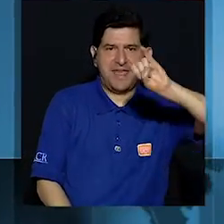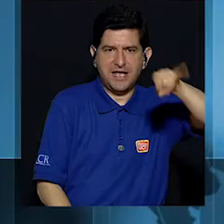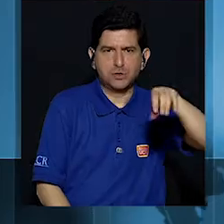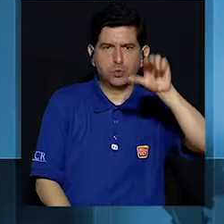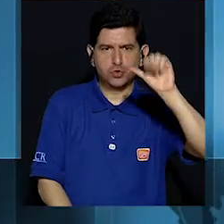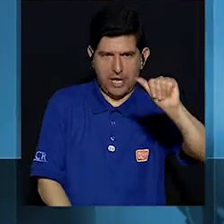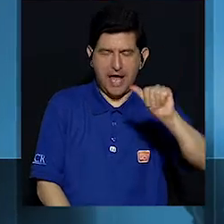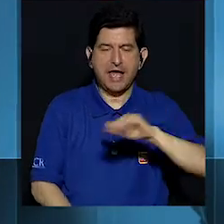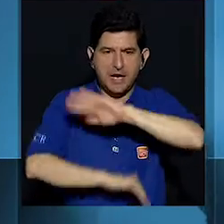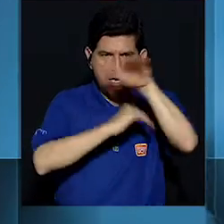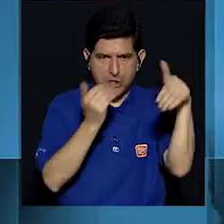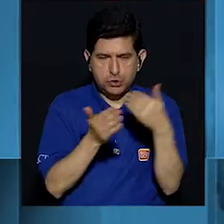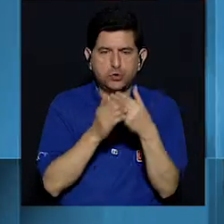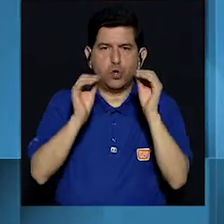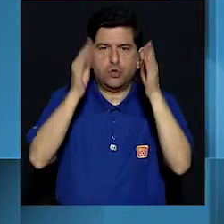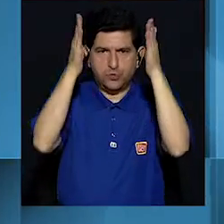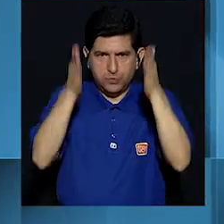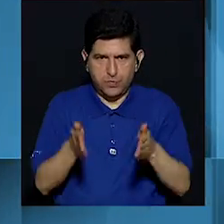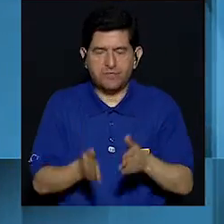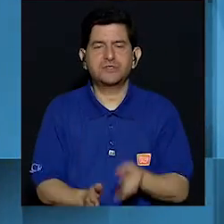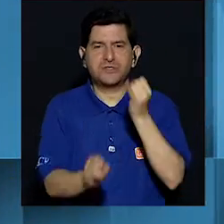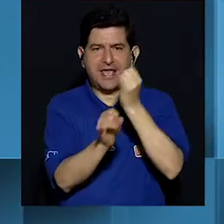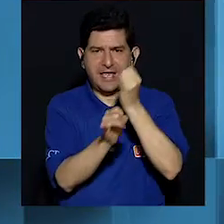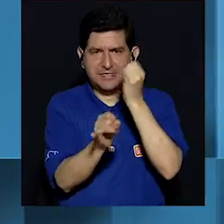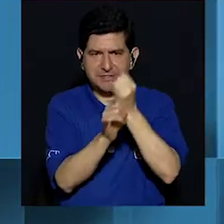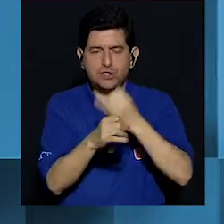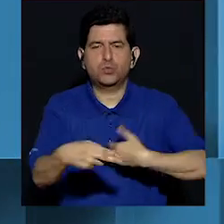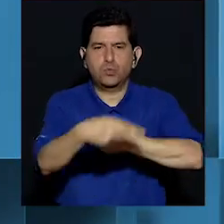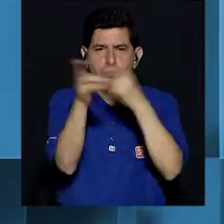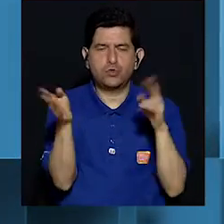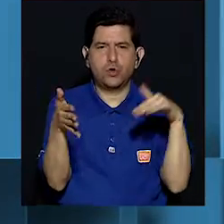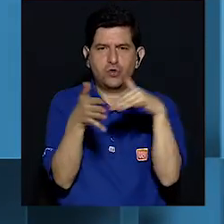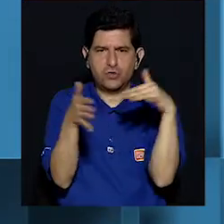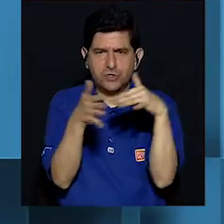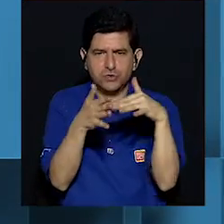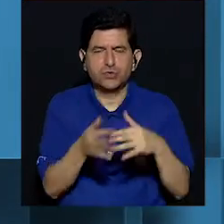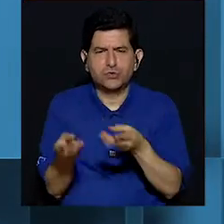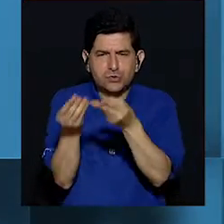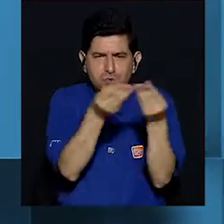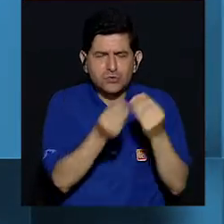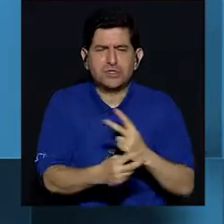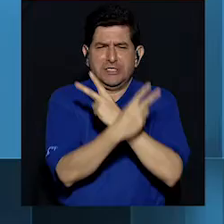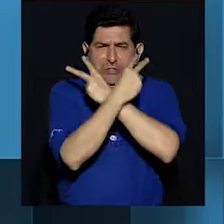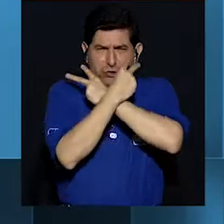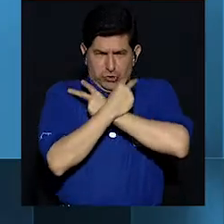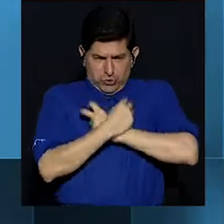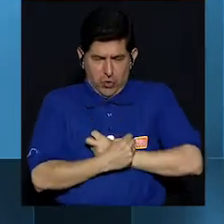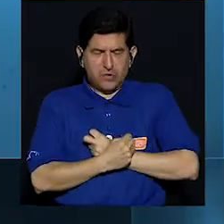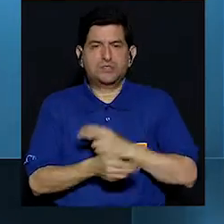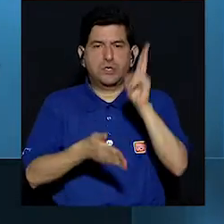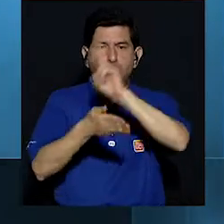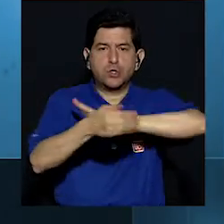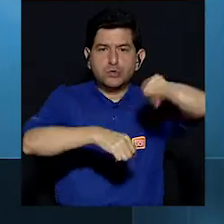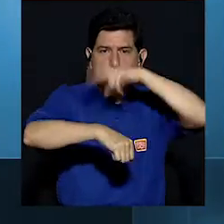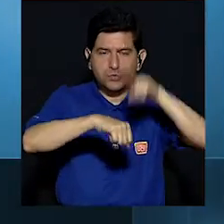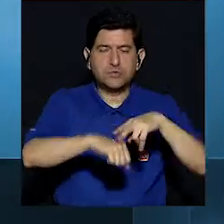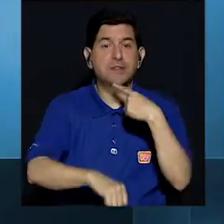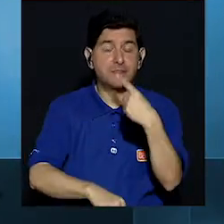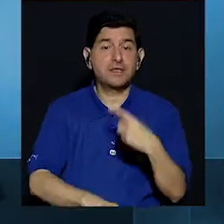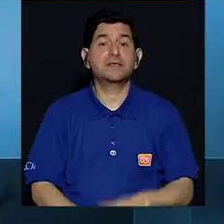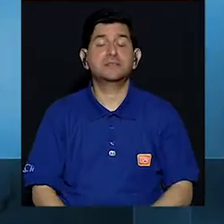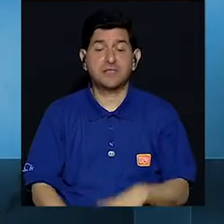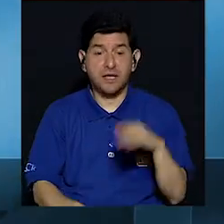Arias, todos ellos académicos del Instituto Regional de Estudios en Sustancias Tóxicas de la UNA, aseguran